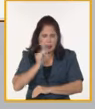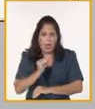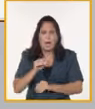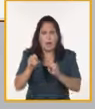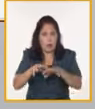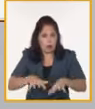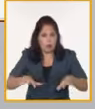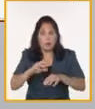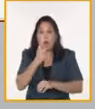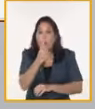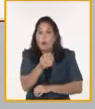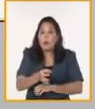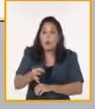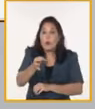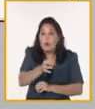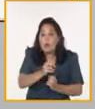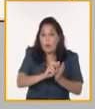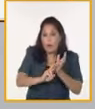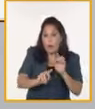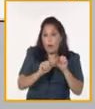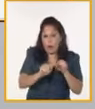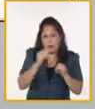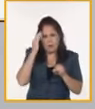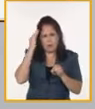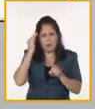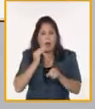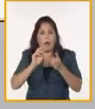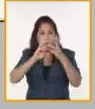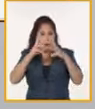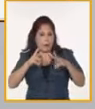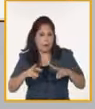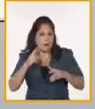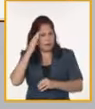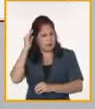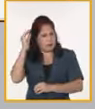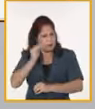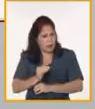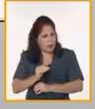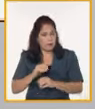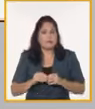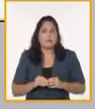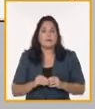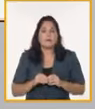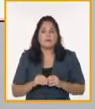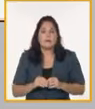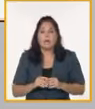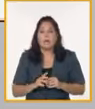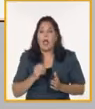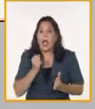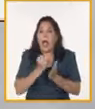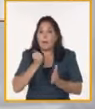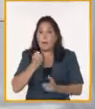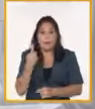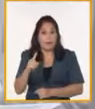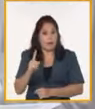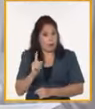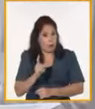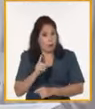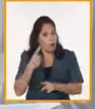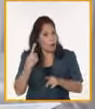condiciones porque eso es acceso a las plataformas Cómo se trabaja ahí hay que integrar no solamente los que van a probar sino también